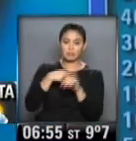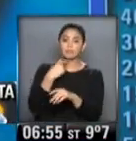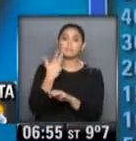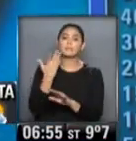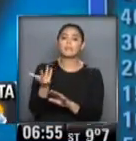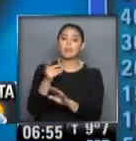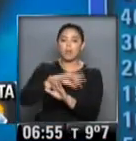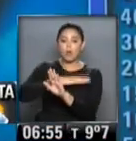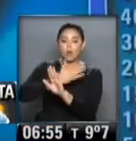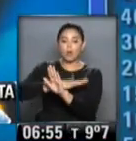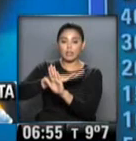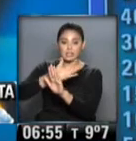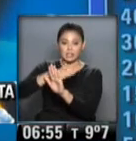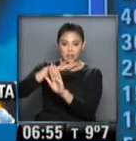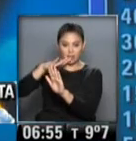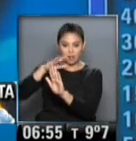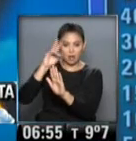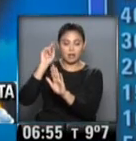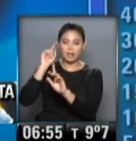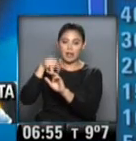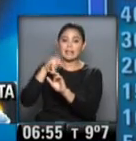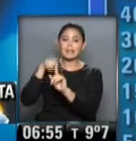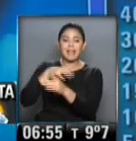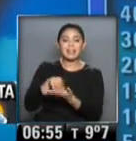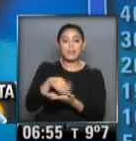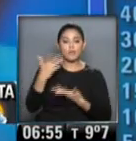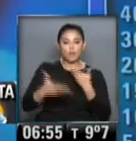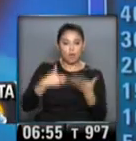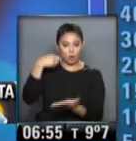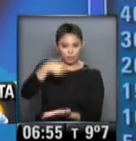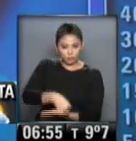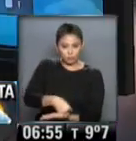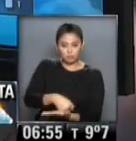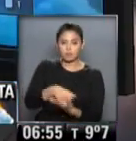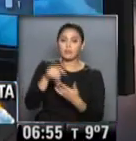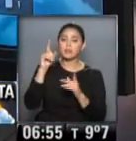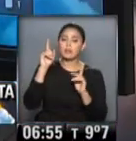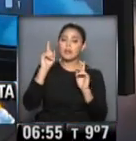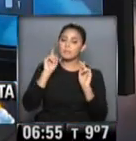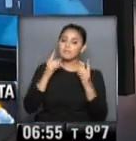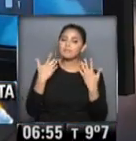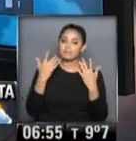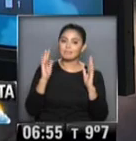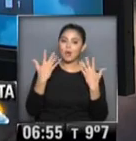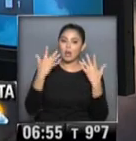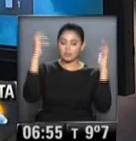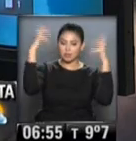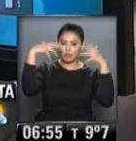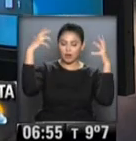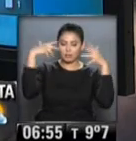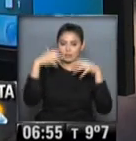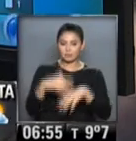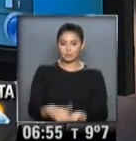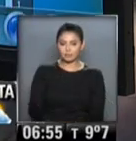cambio, en la zona cordillerana de la Patagonia y Tierra del Fuego, tienen probabilidad de precipitaciones,